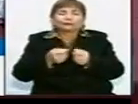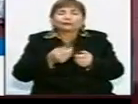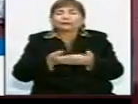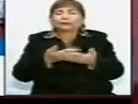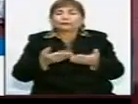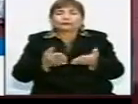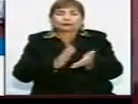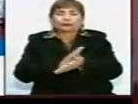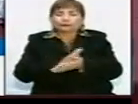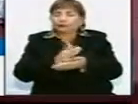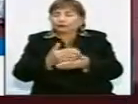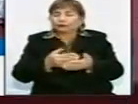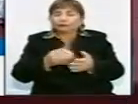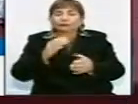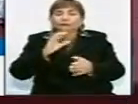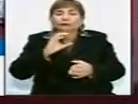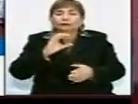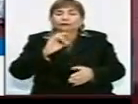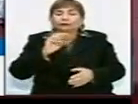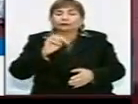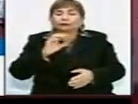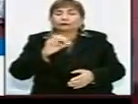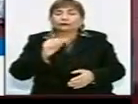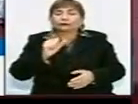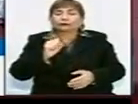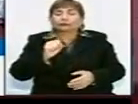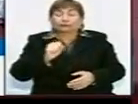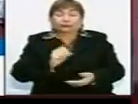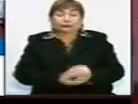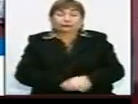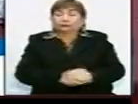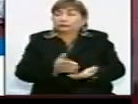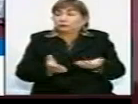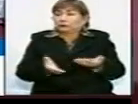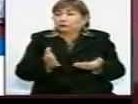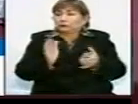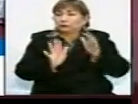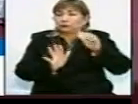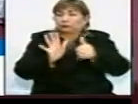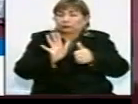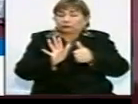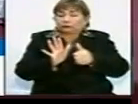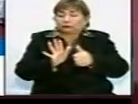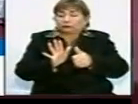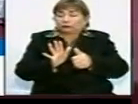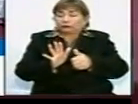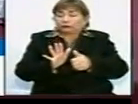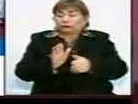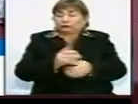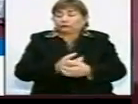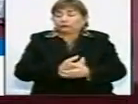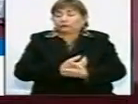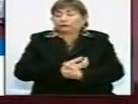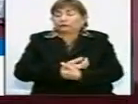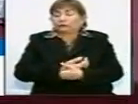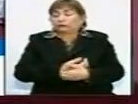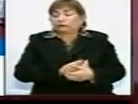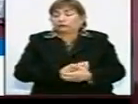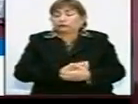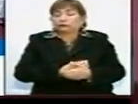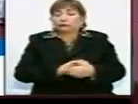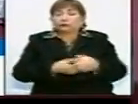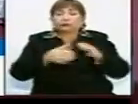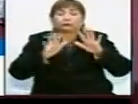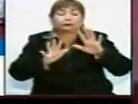administración de las cuencas nosotros tenemos a nivel nacional si no me equivoco 16 19 1919